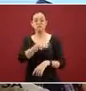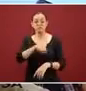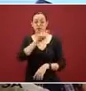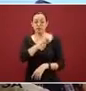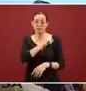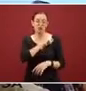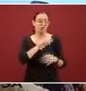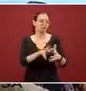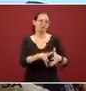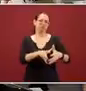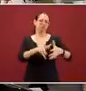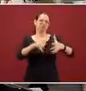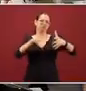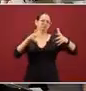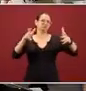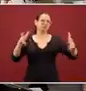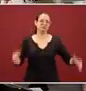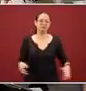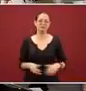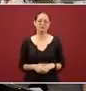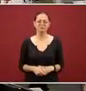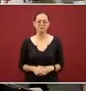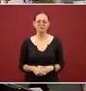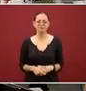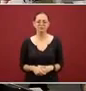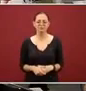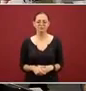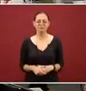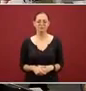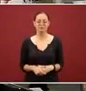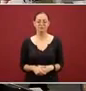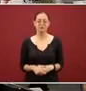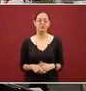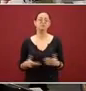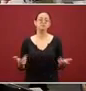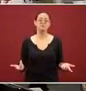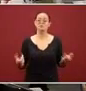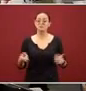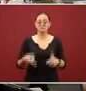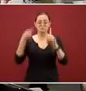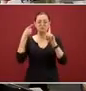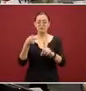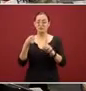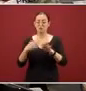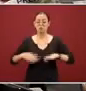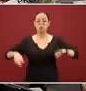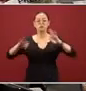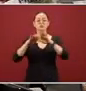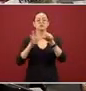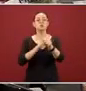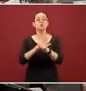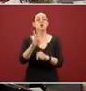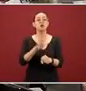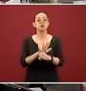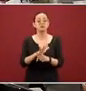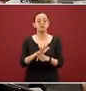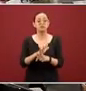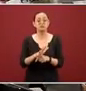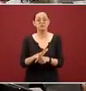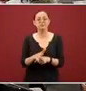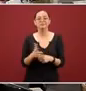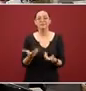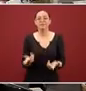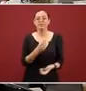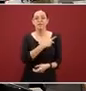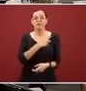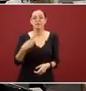de crecimiento rápido. Un elemento crucial, volvemos al planteamiento, es ¿cuándo es el momento